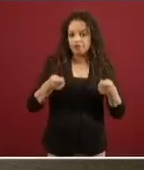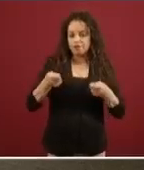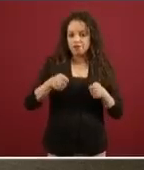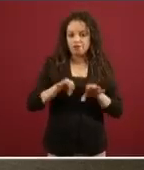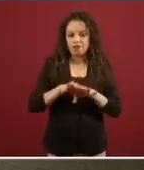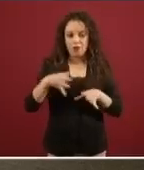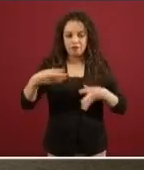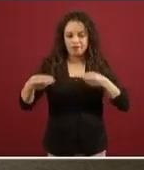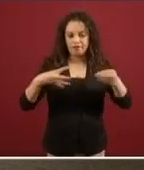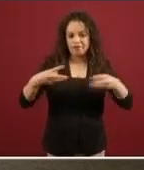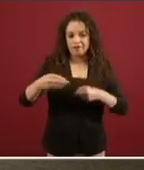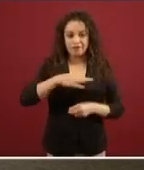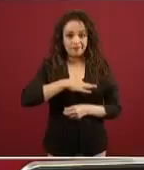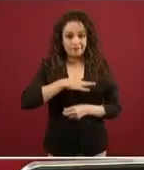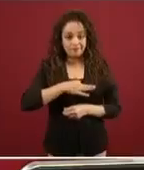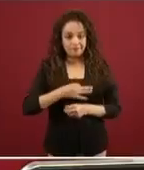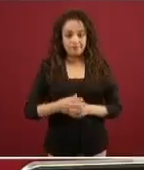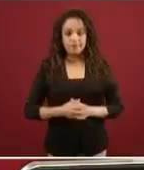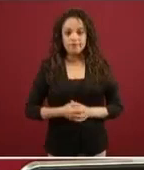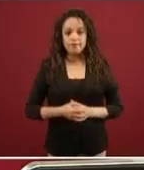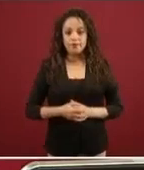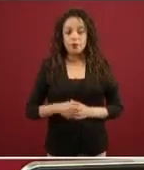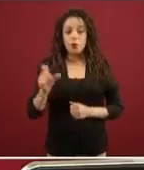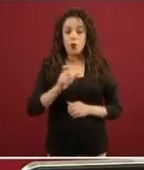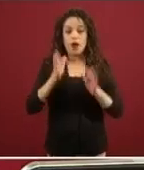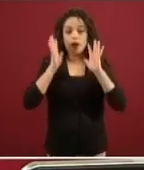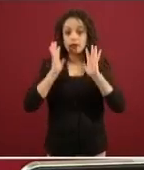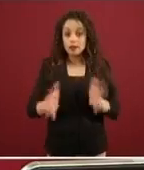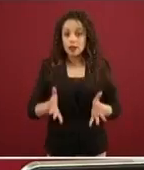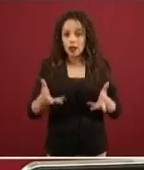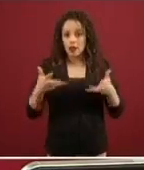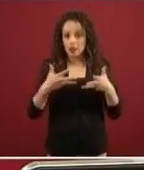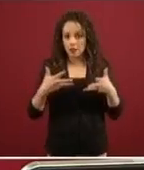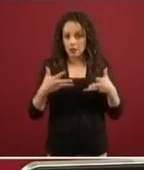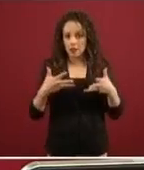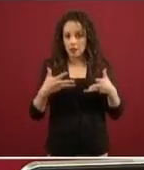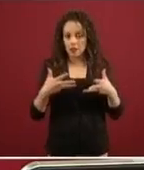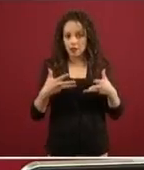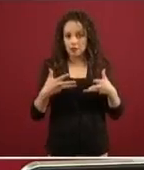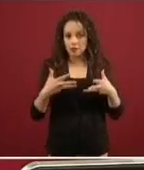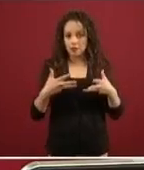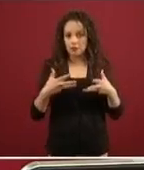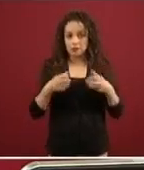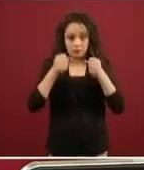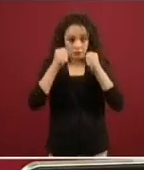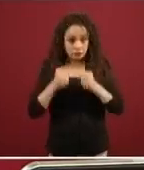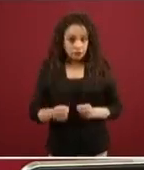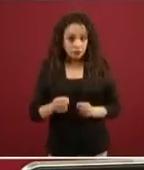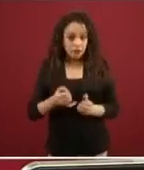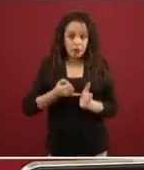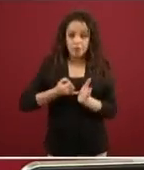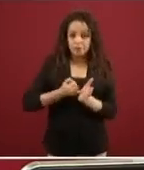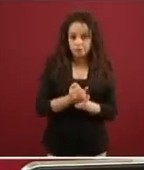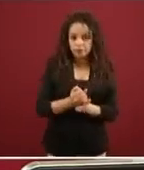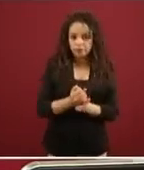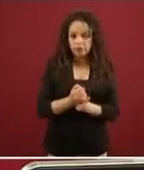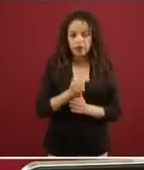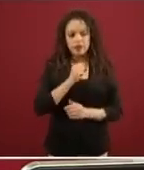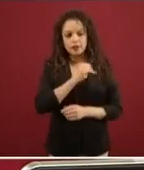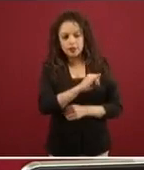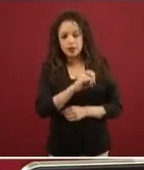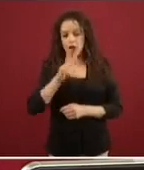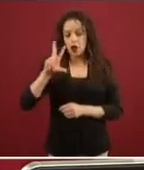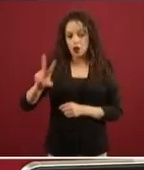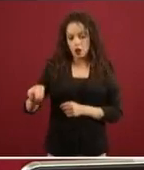sigue. El momento de la decisión de quiénes sí pueden levantar las medidas y quienes